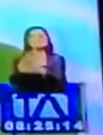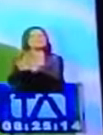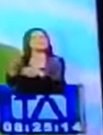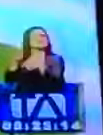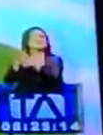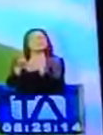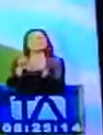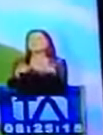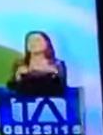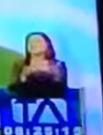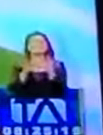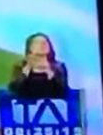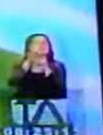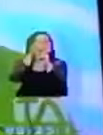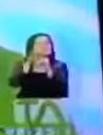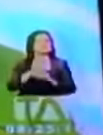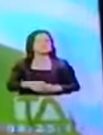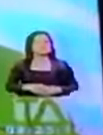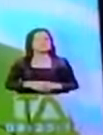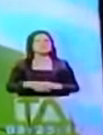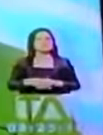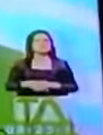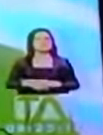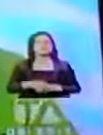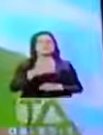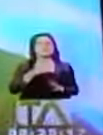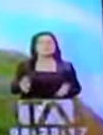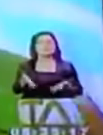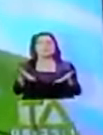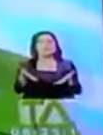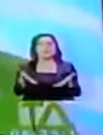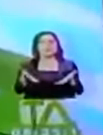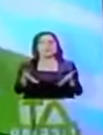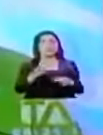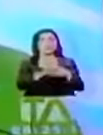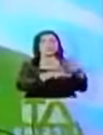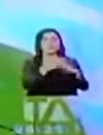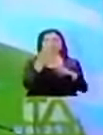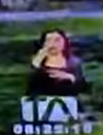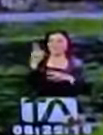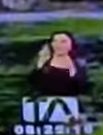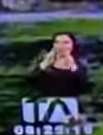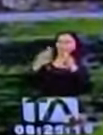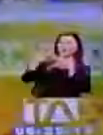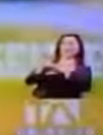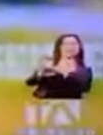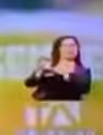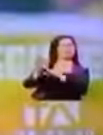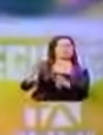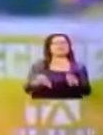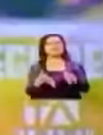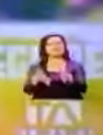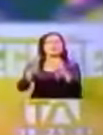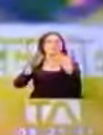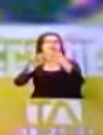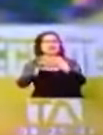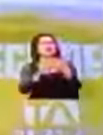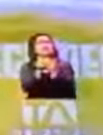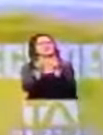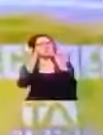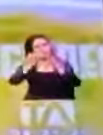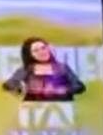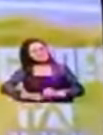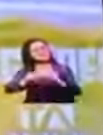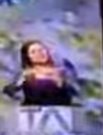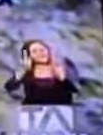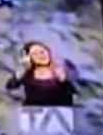lugar excepcional en donde realmente nuestra motivación es poderlo posicionar a este país como uno de los lugares más importantes del mundo